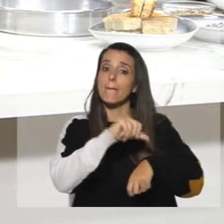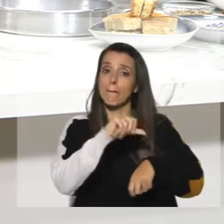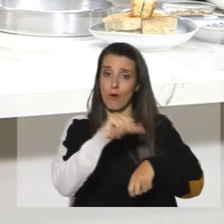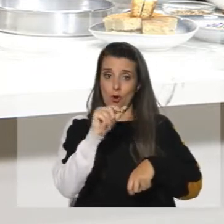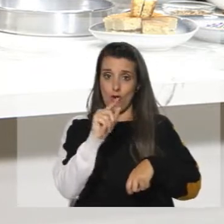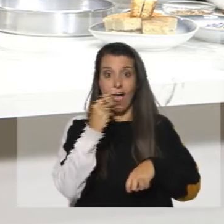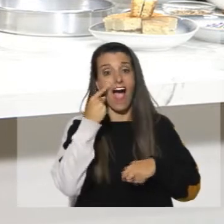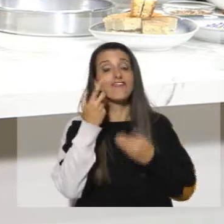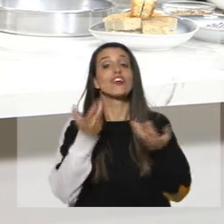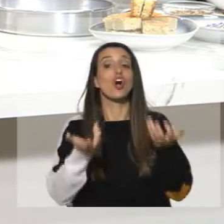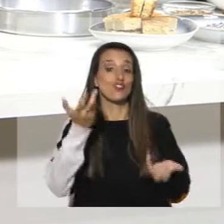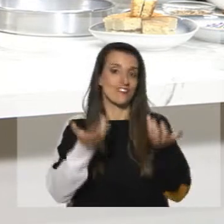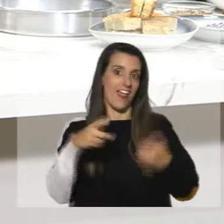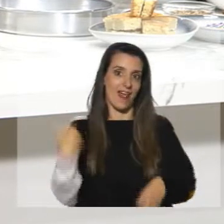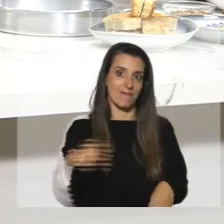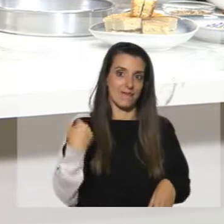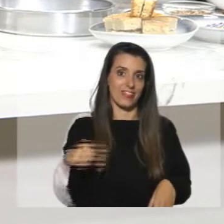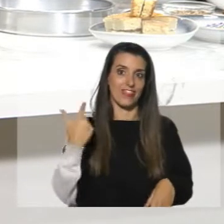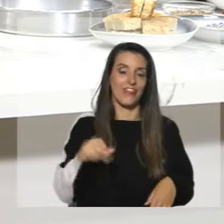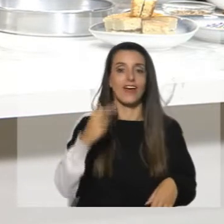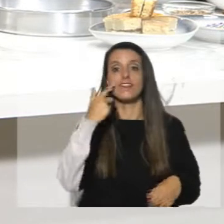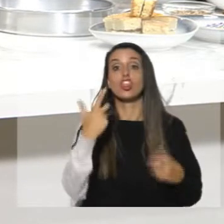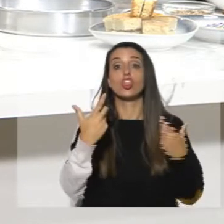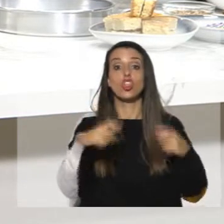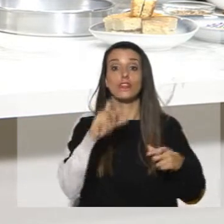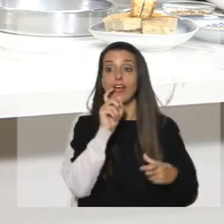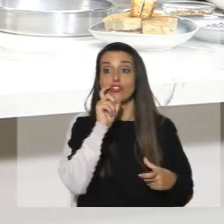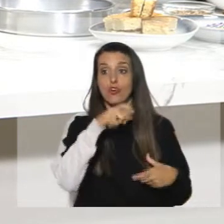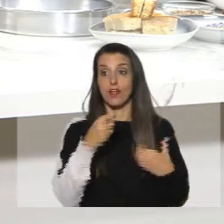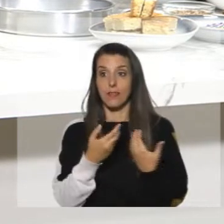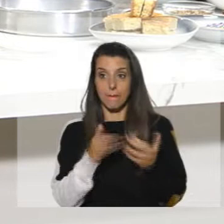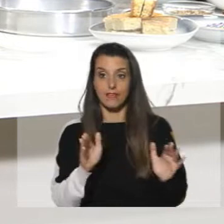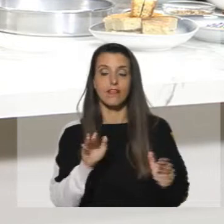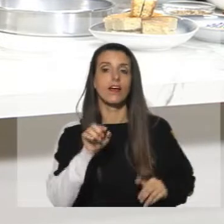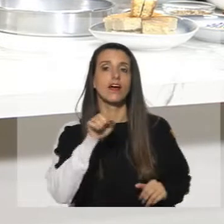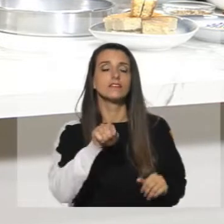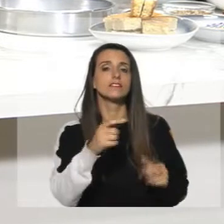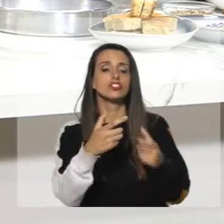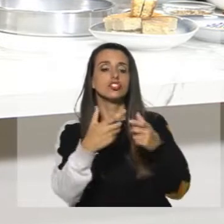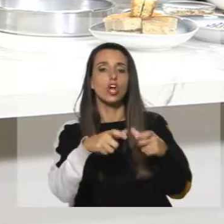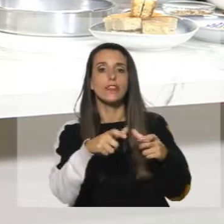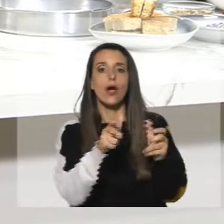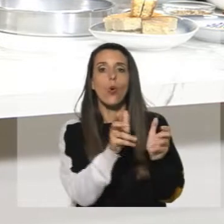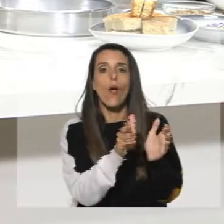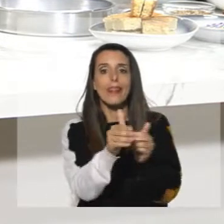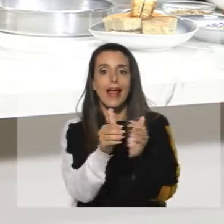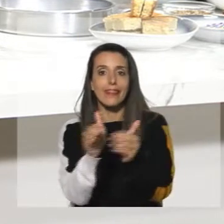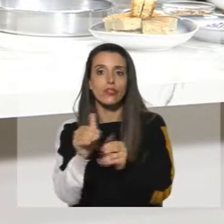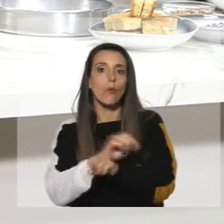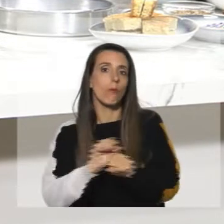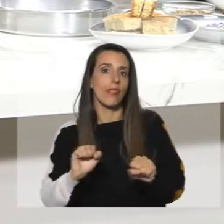dejo, Mari. Comienzo con la torta de chocolate. Este tipo de torta armada, sí, pueden hacerla con